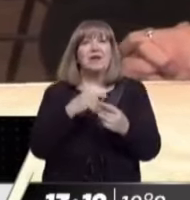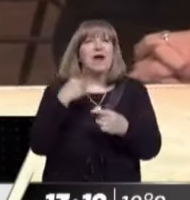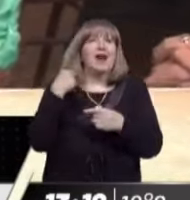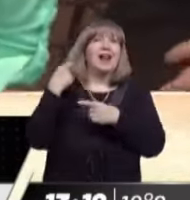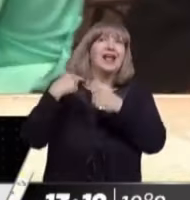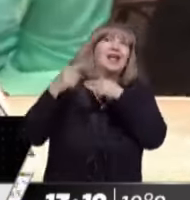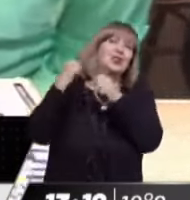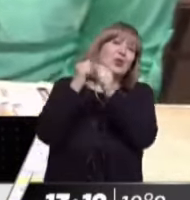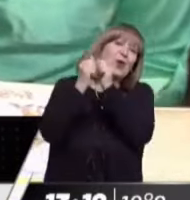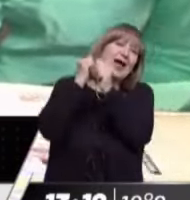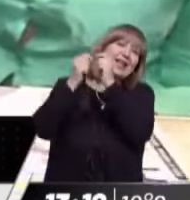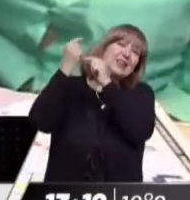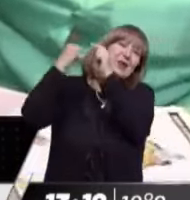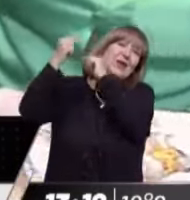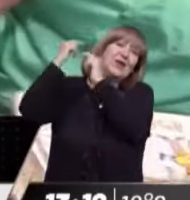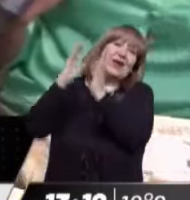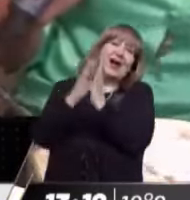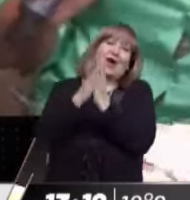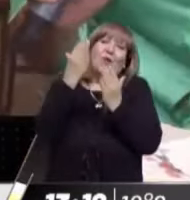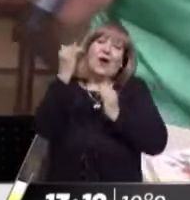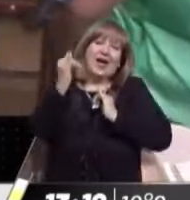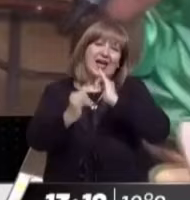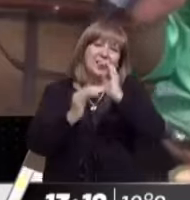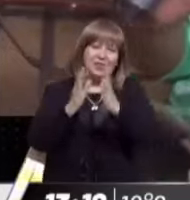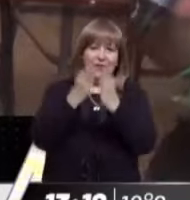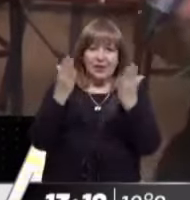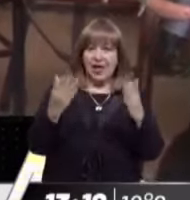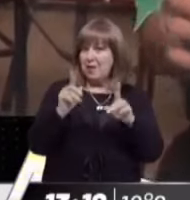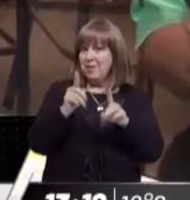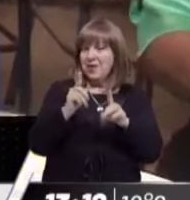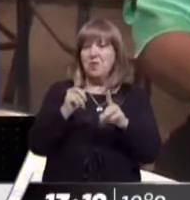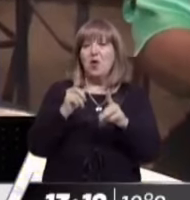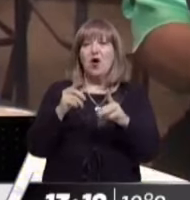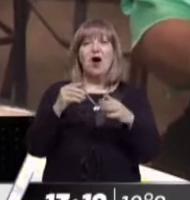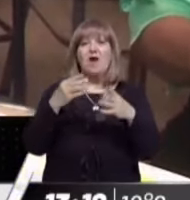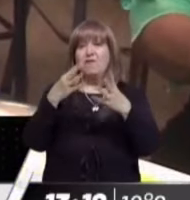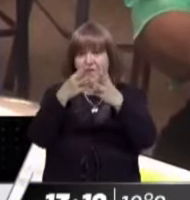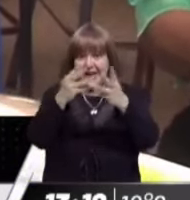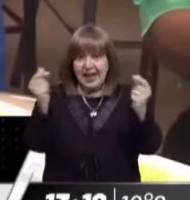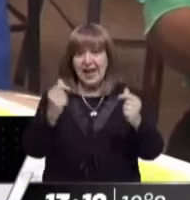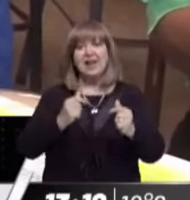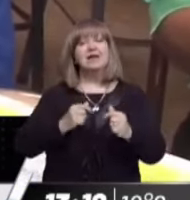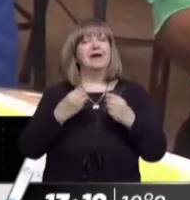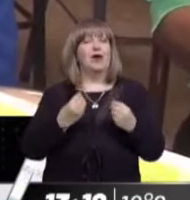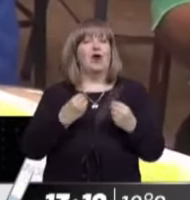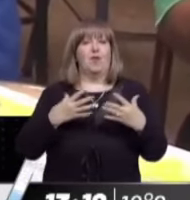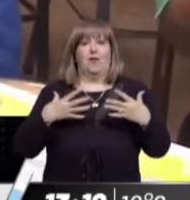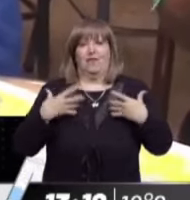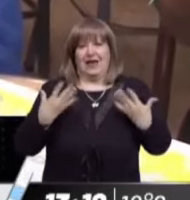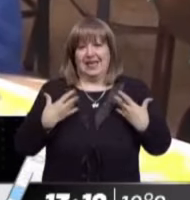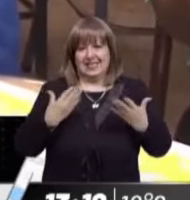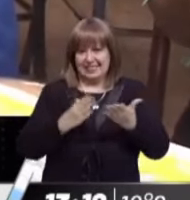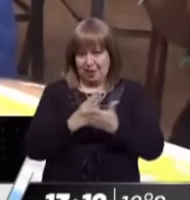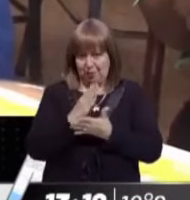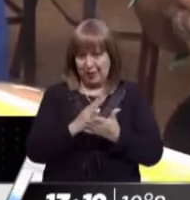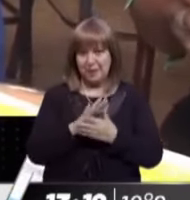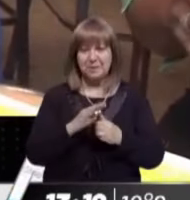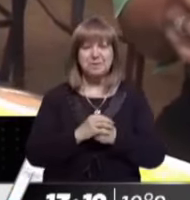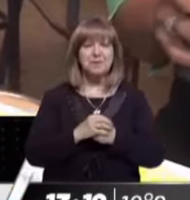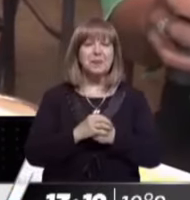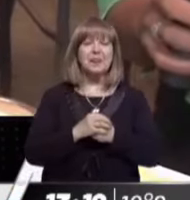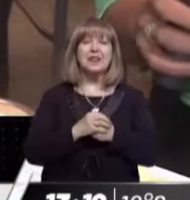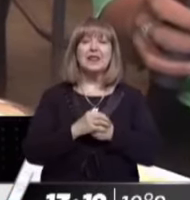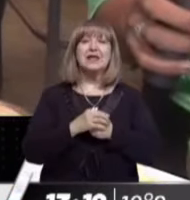miren, al lado de Morena. Sí, todo, siempre tiene que haber final. Sí, finales felices. No, recién acá una nota de Julián Chávez hablaban las